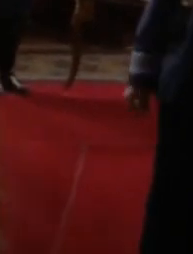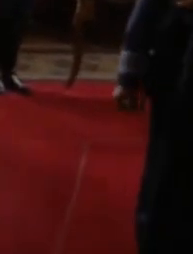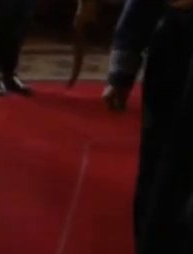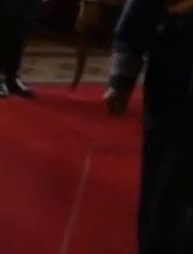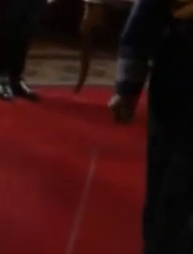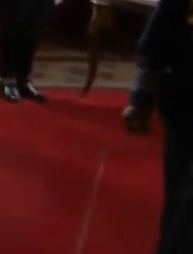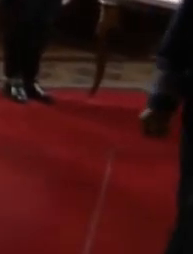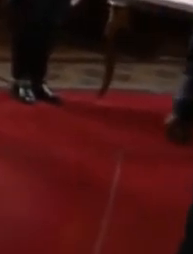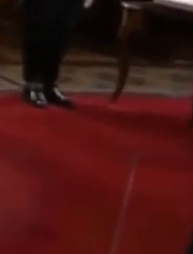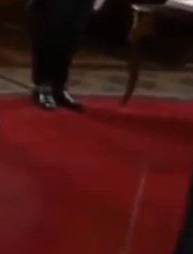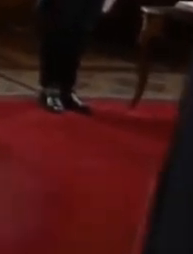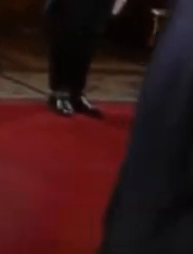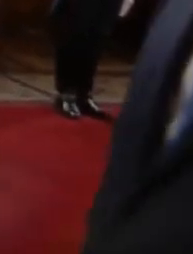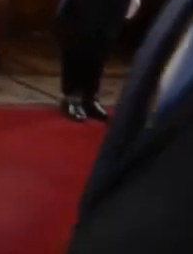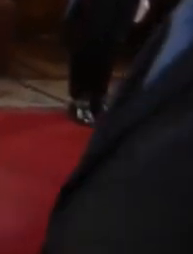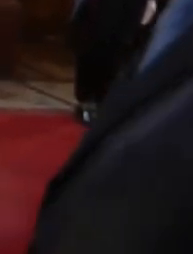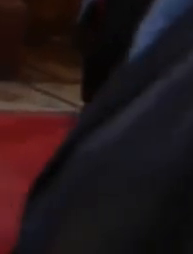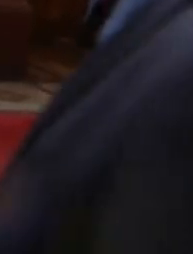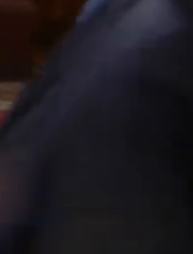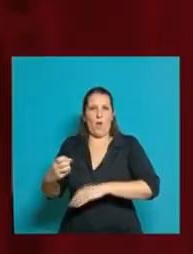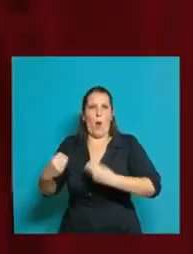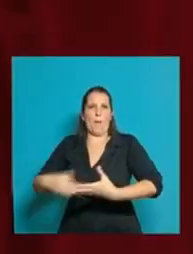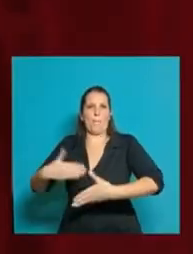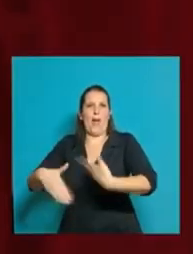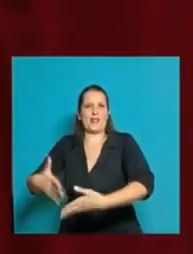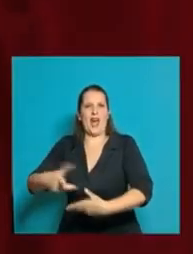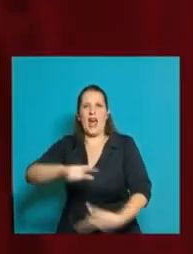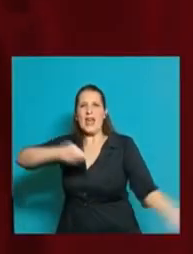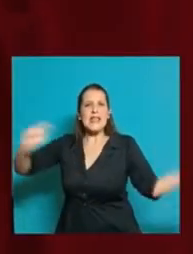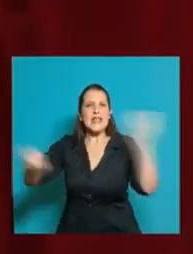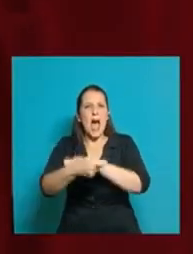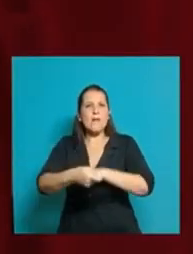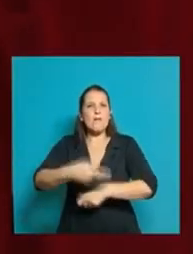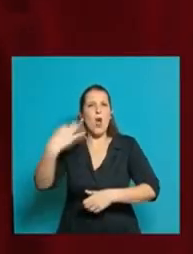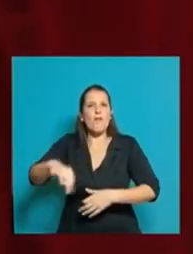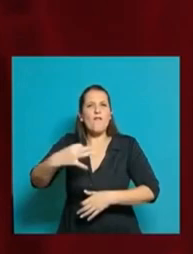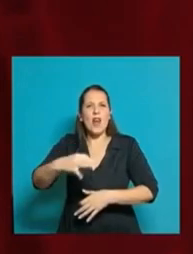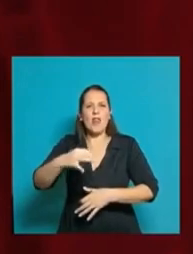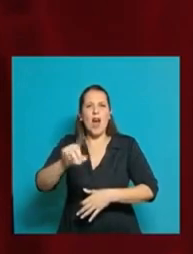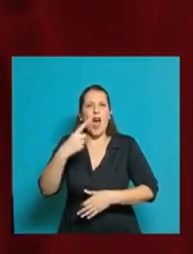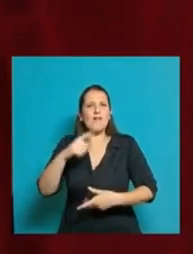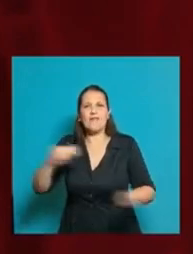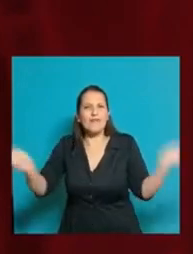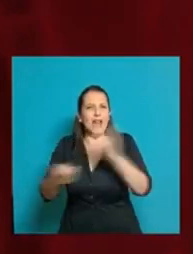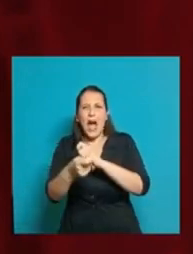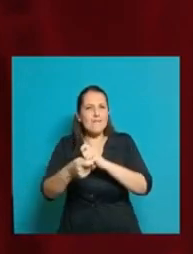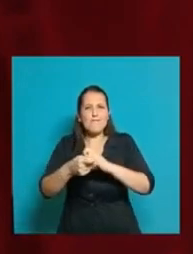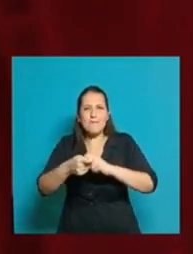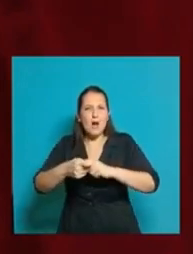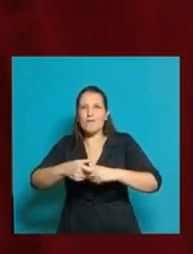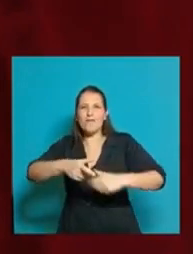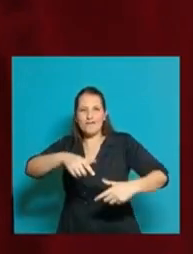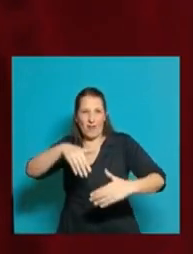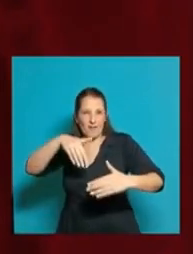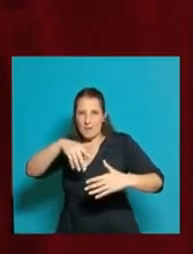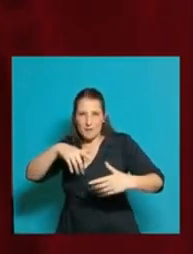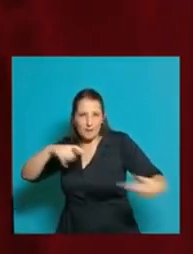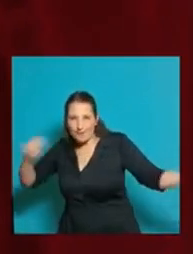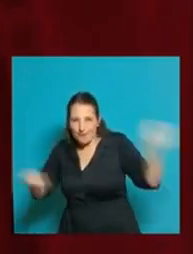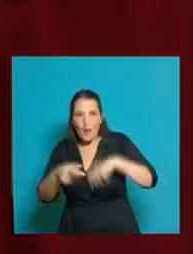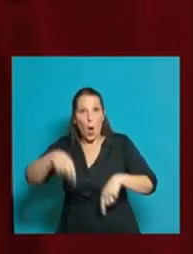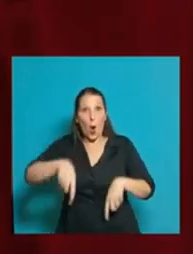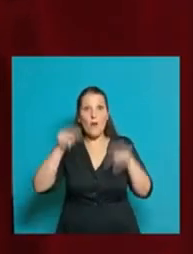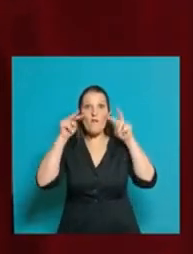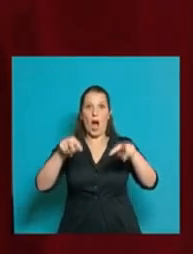y ofrecer el cuarto y último discurso de su gestión. Los cambios de fondo. Y hoy podemos decir que la Argentina